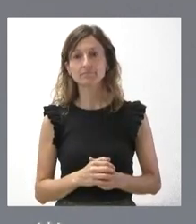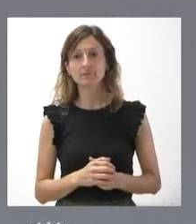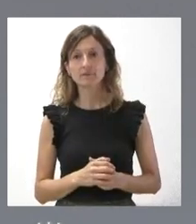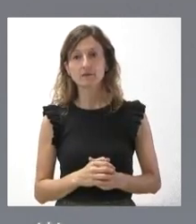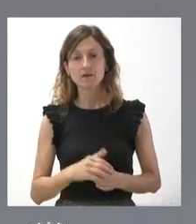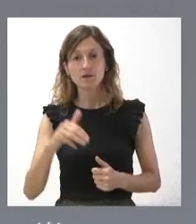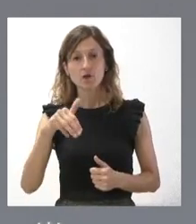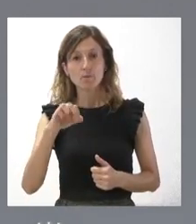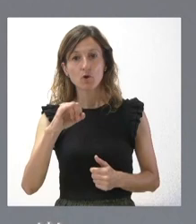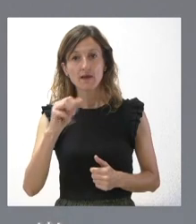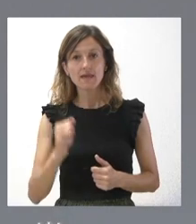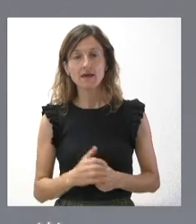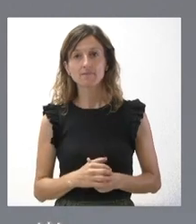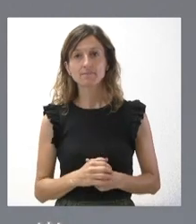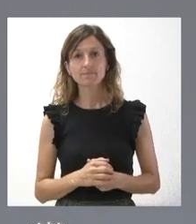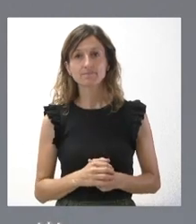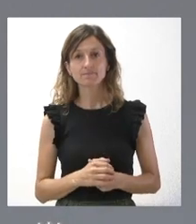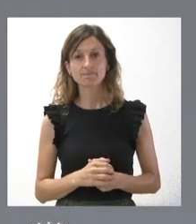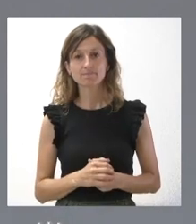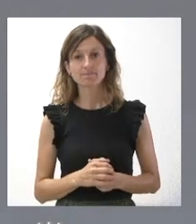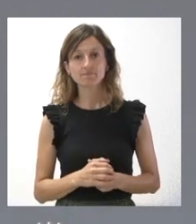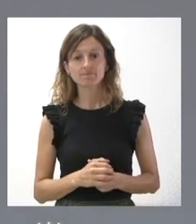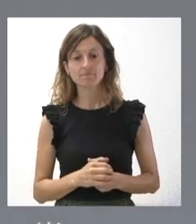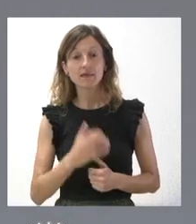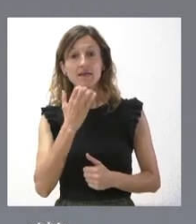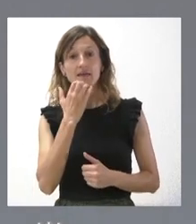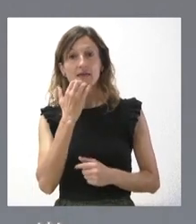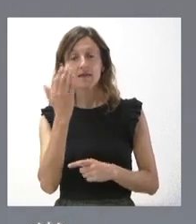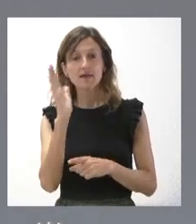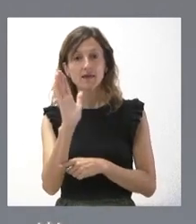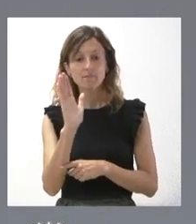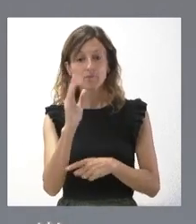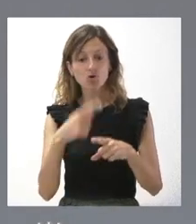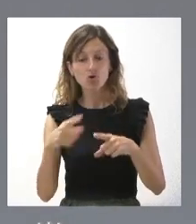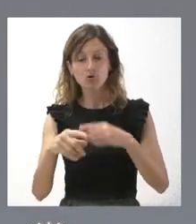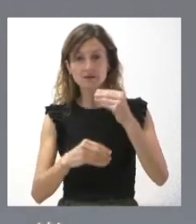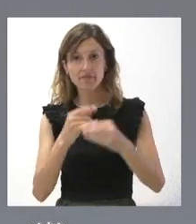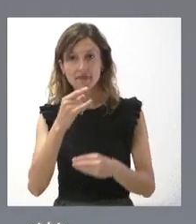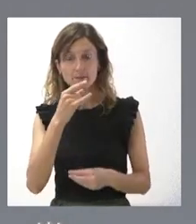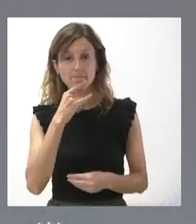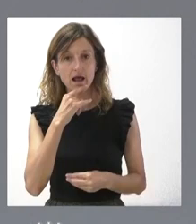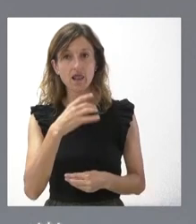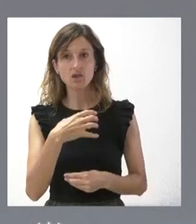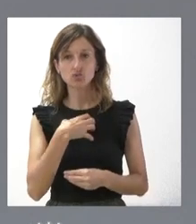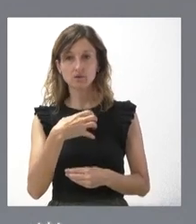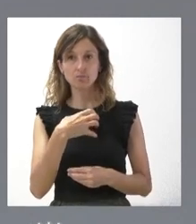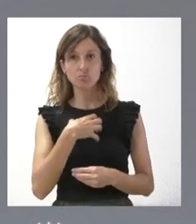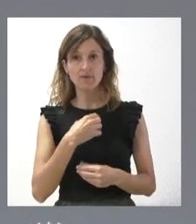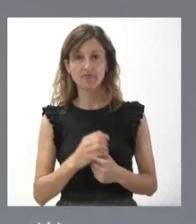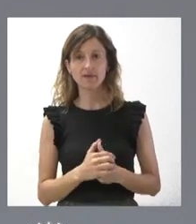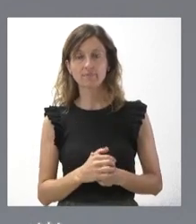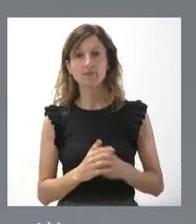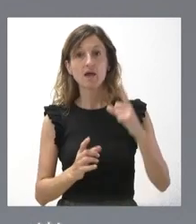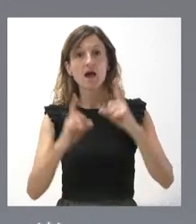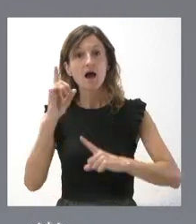monjía es un ejemplo de que las cosas no se pueden hacer mal. Es que las cosas no se pueden hacer mal. A